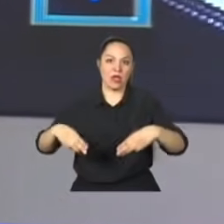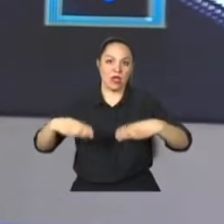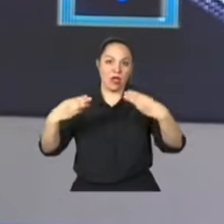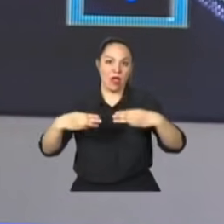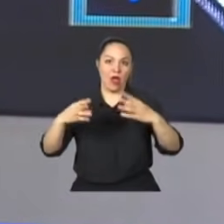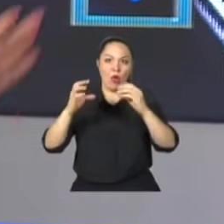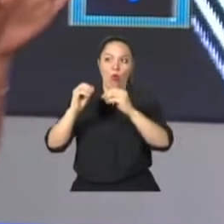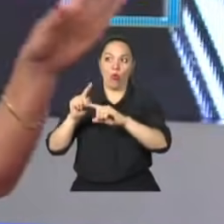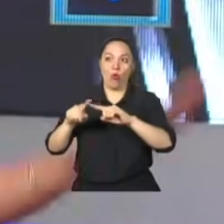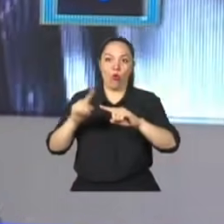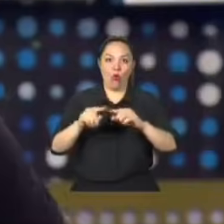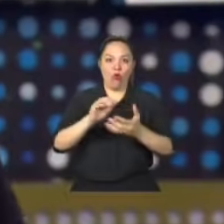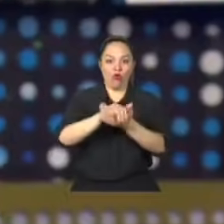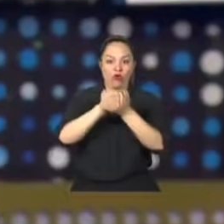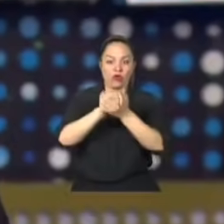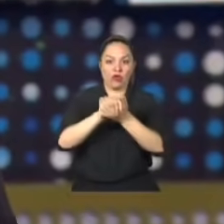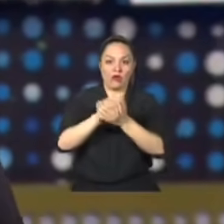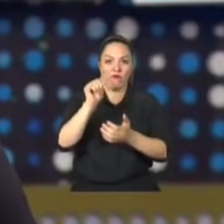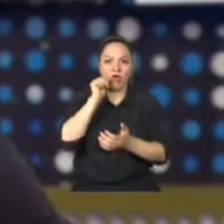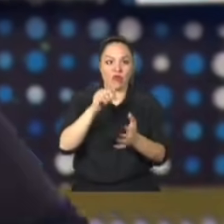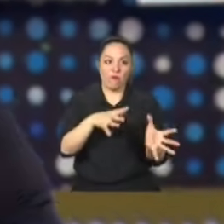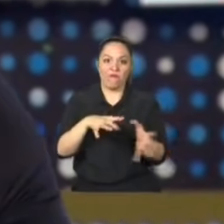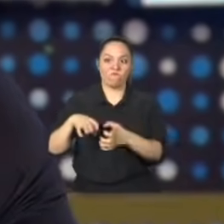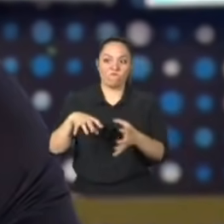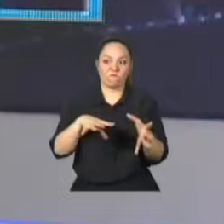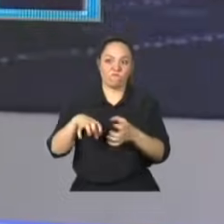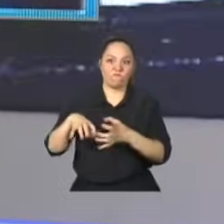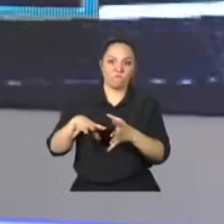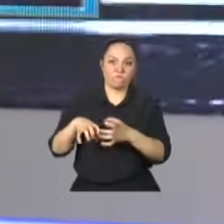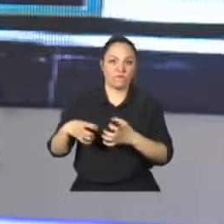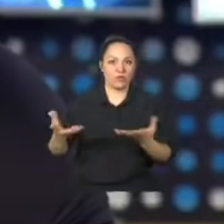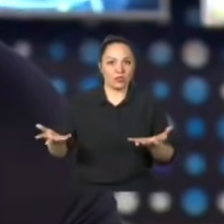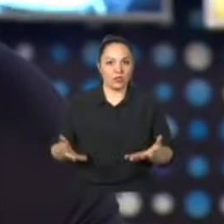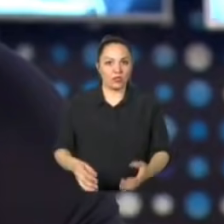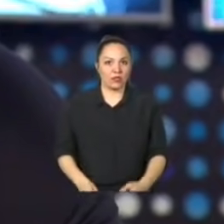gana. ¡Qué casualidad! Sí.